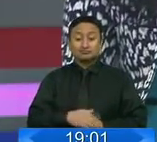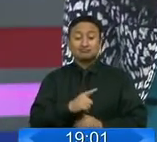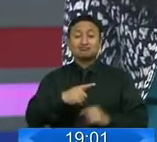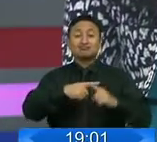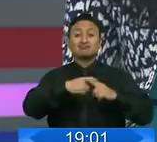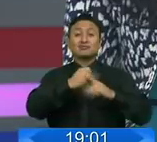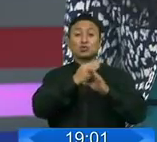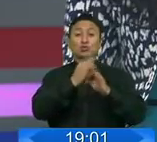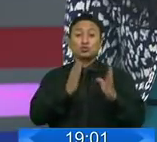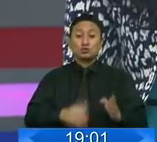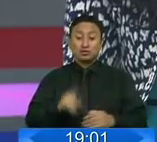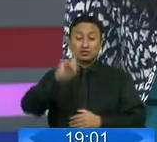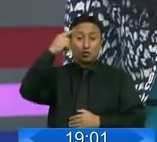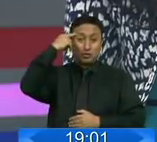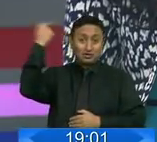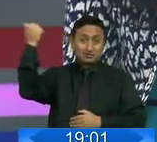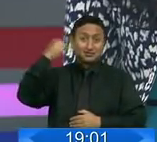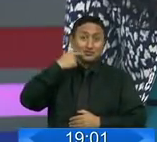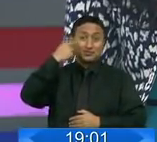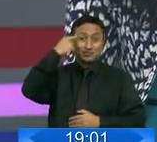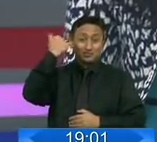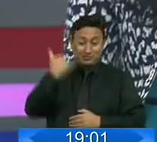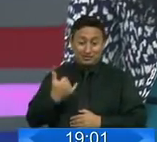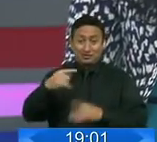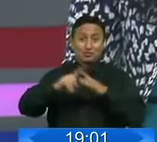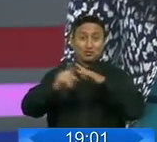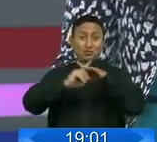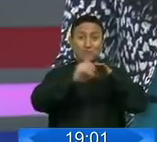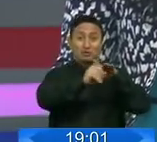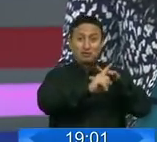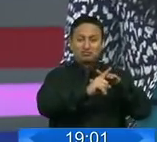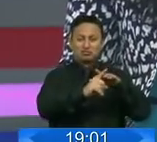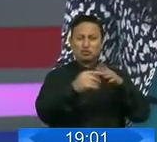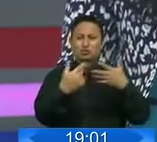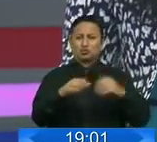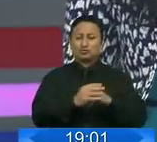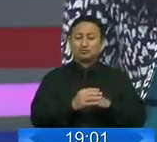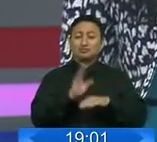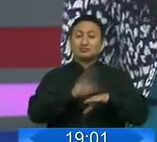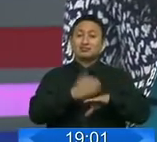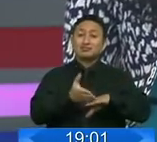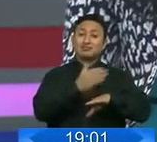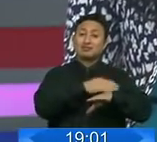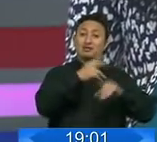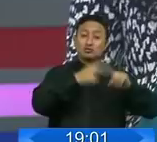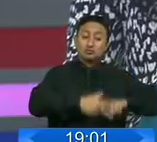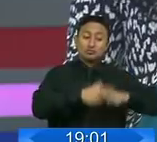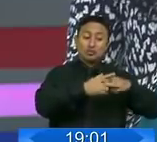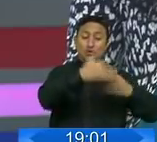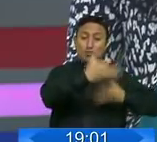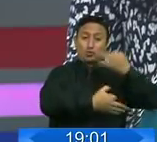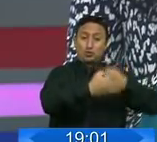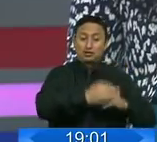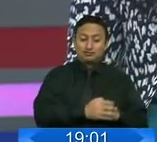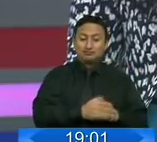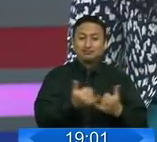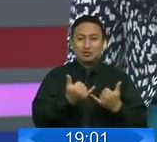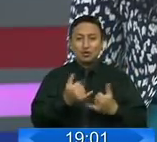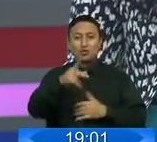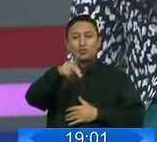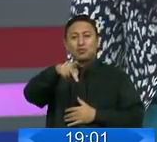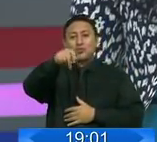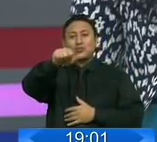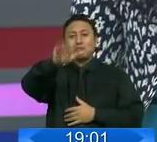del régimen de Rafael Correa que han huido del país tras iniciarse procesos judiciales. Ricardo Patiño se suma a esta larga